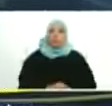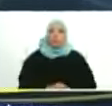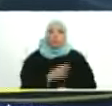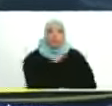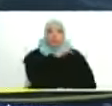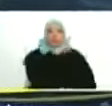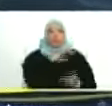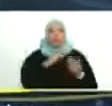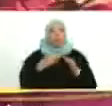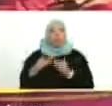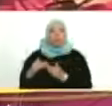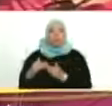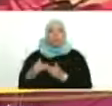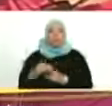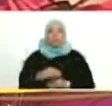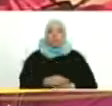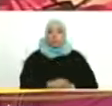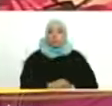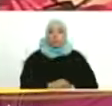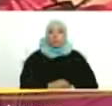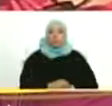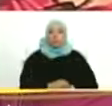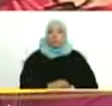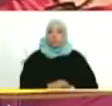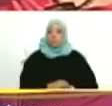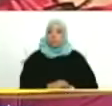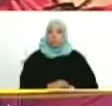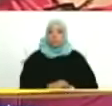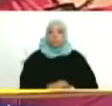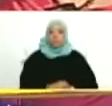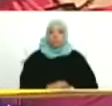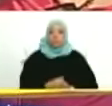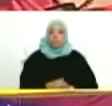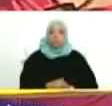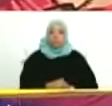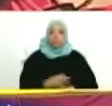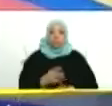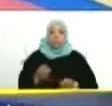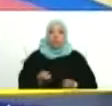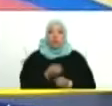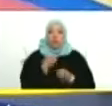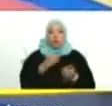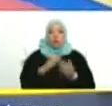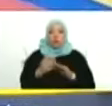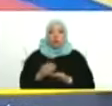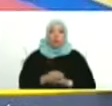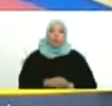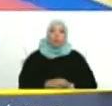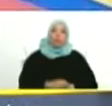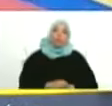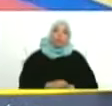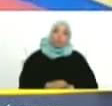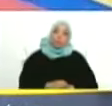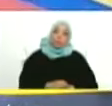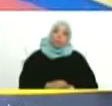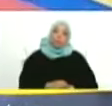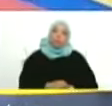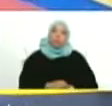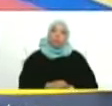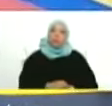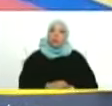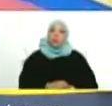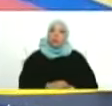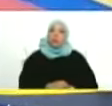de comunidad, calle, VC, a sus consejos comunales, integrados en el